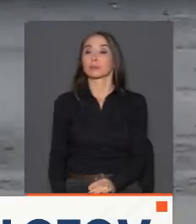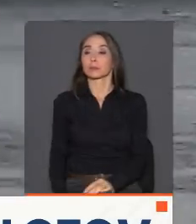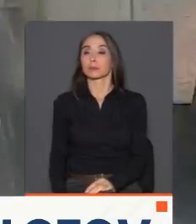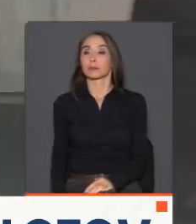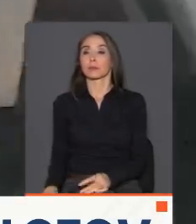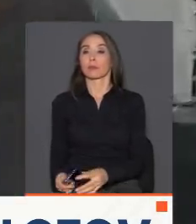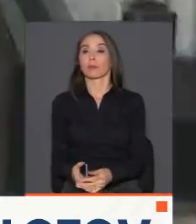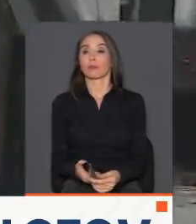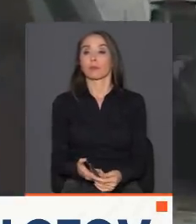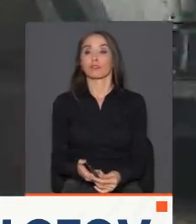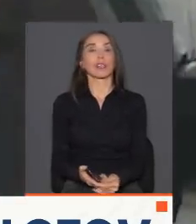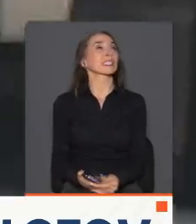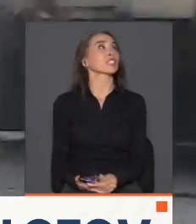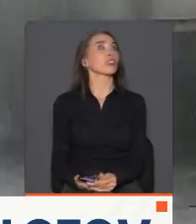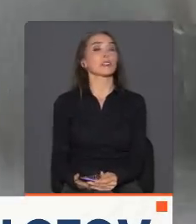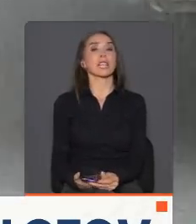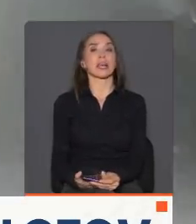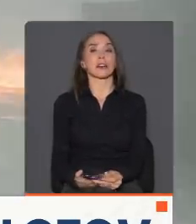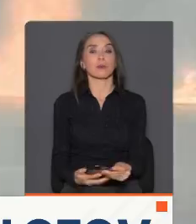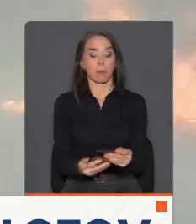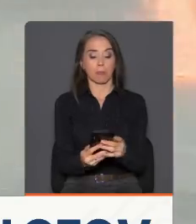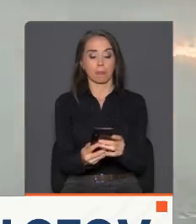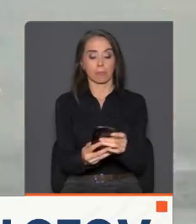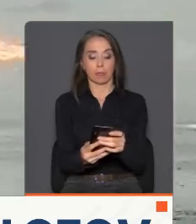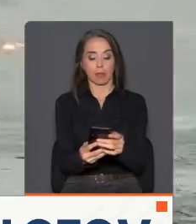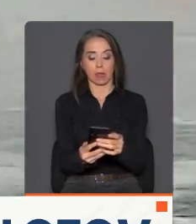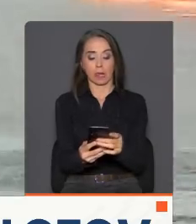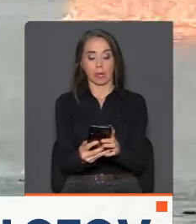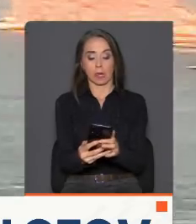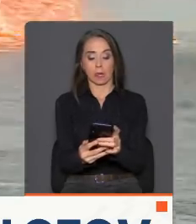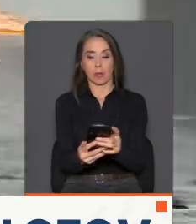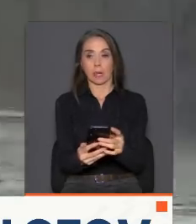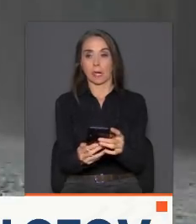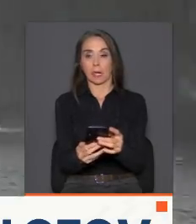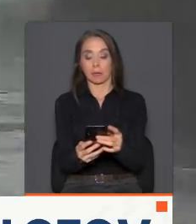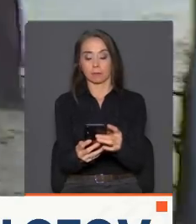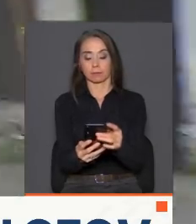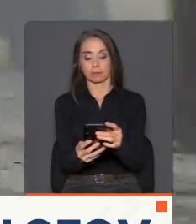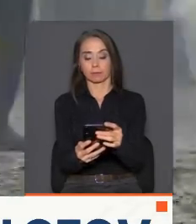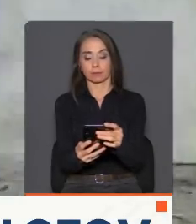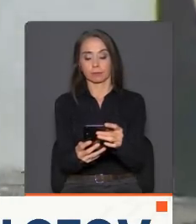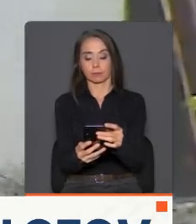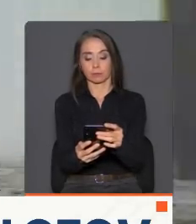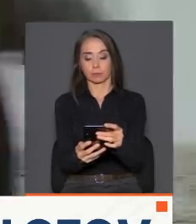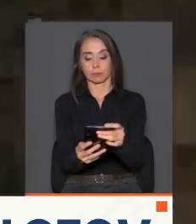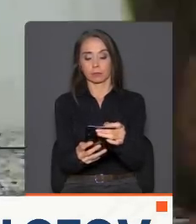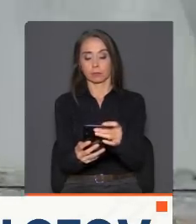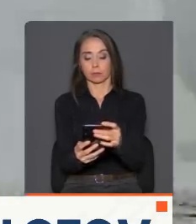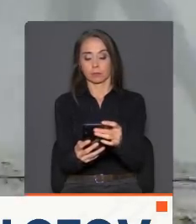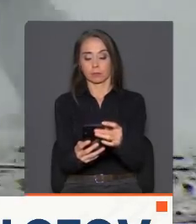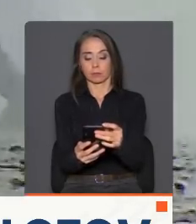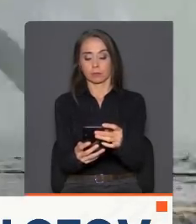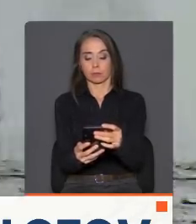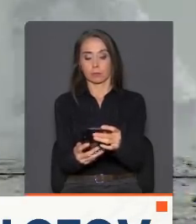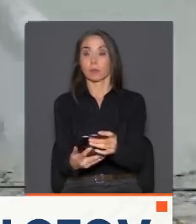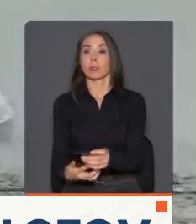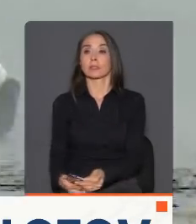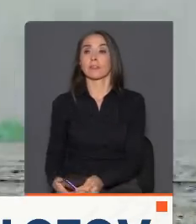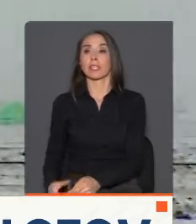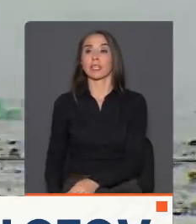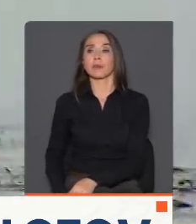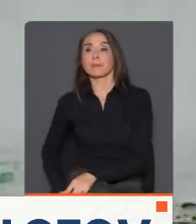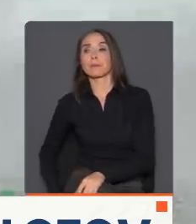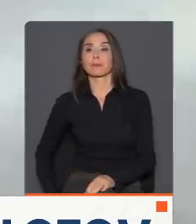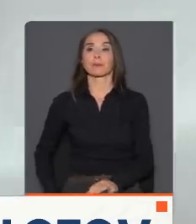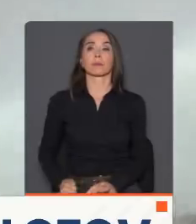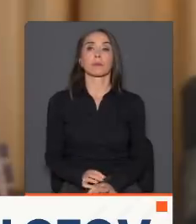barricadas en calle San Diego y lanzamiento de bombas Molotov en contra de carabineros. No hubo detenidos ni tampoco suspensión